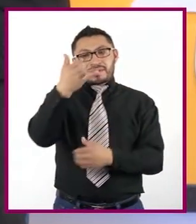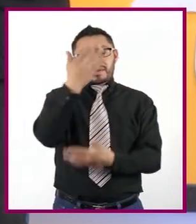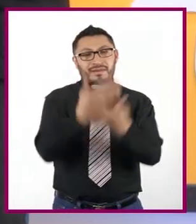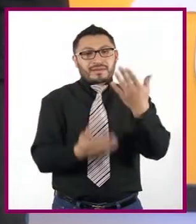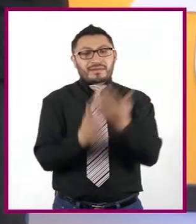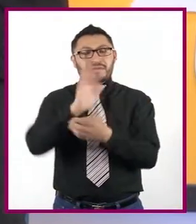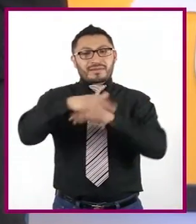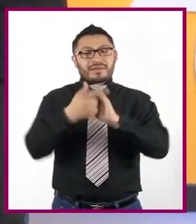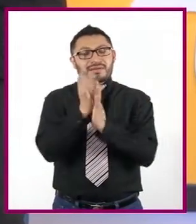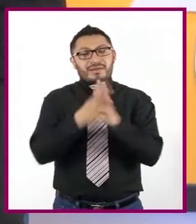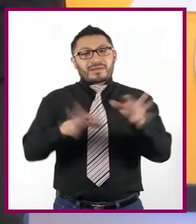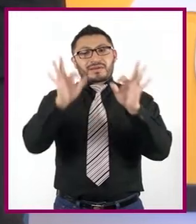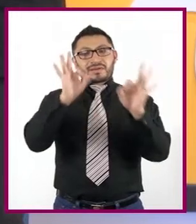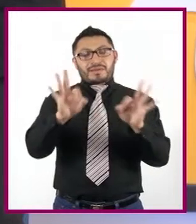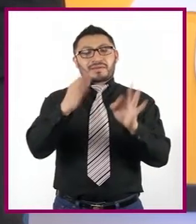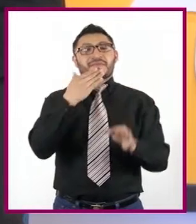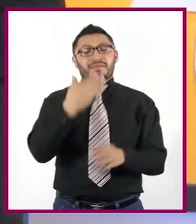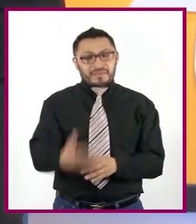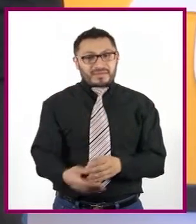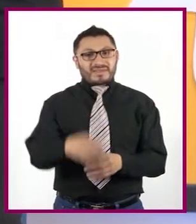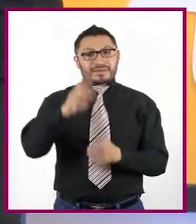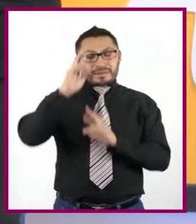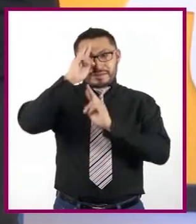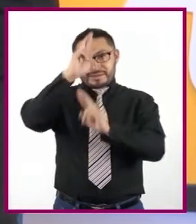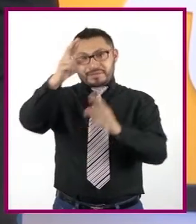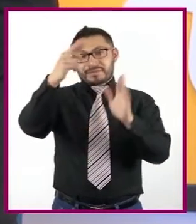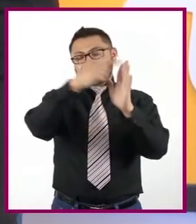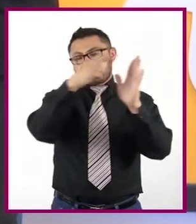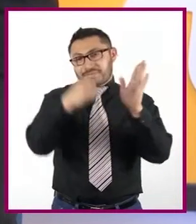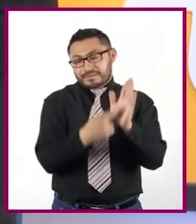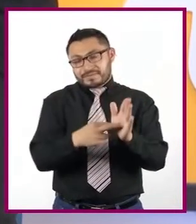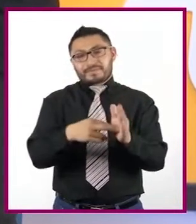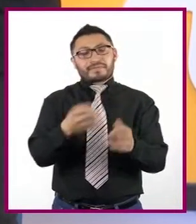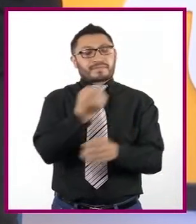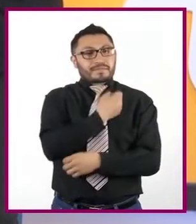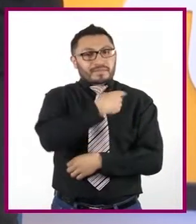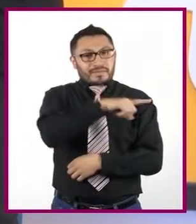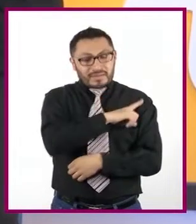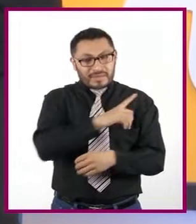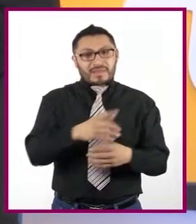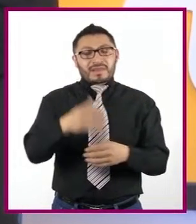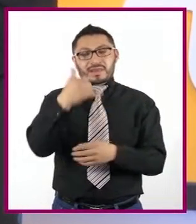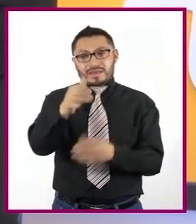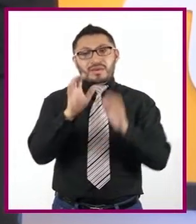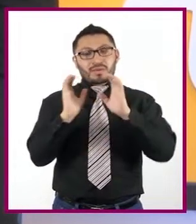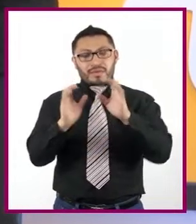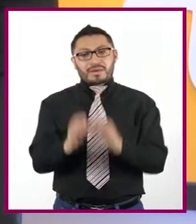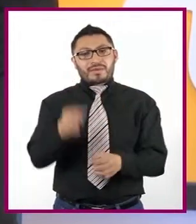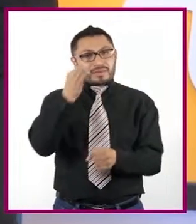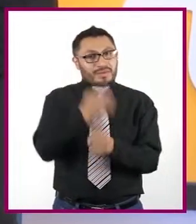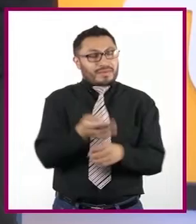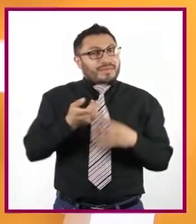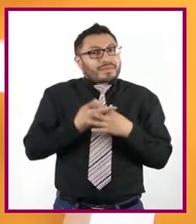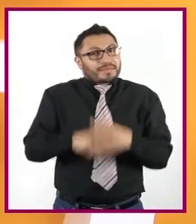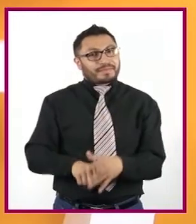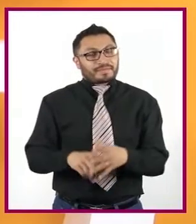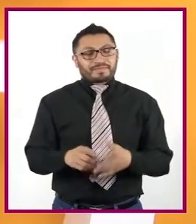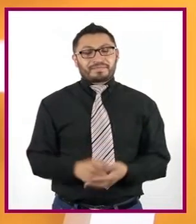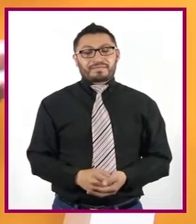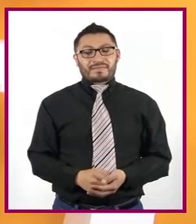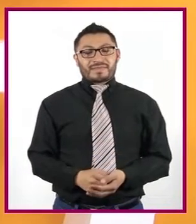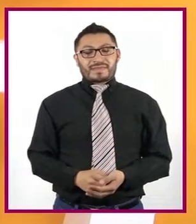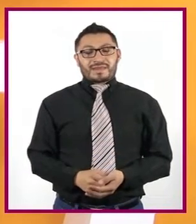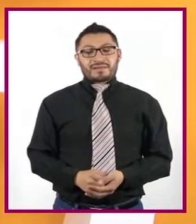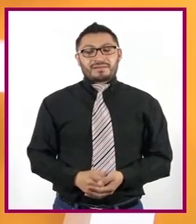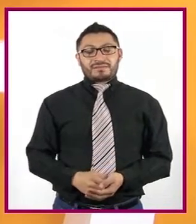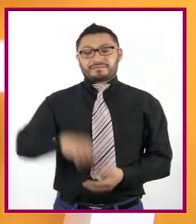frecuencia. Sigamos respetando las medidas sanitarias y cuidándonos. Por lo pronto, ¡comenzamos!